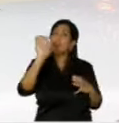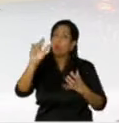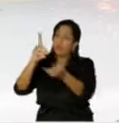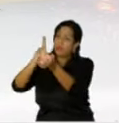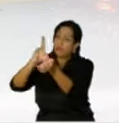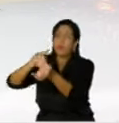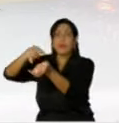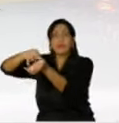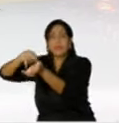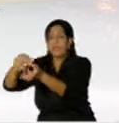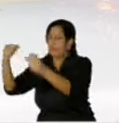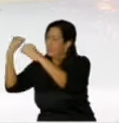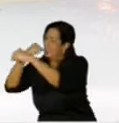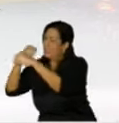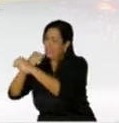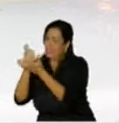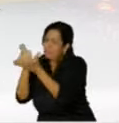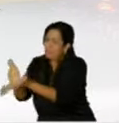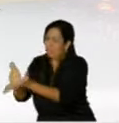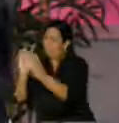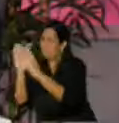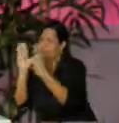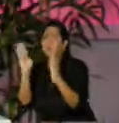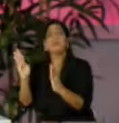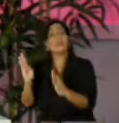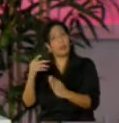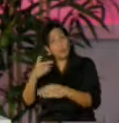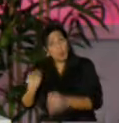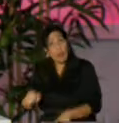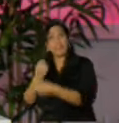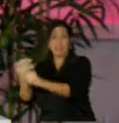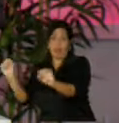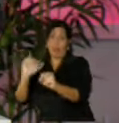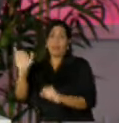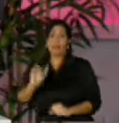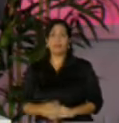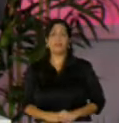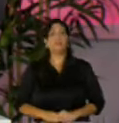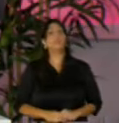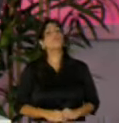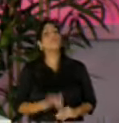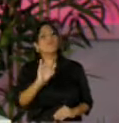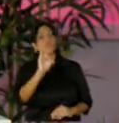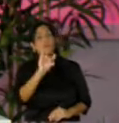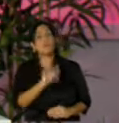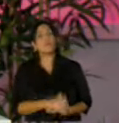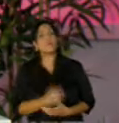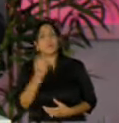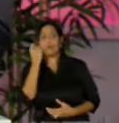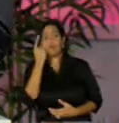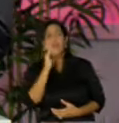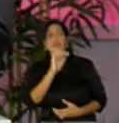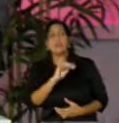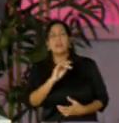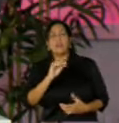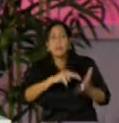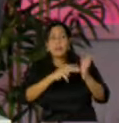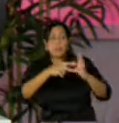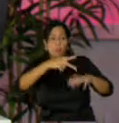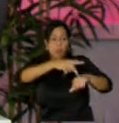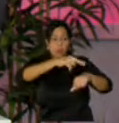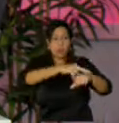están batallando contra el coronavirus. O sea, debo entender, por lo que nos han explicado los 5, que en Puerto Rico, en comparación con otros